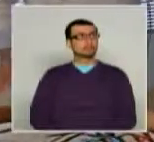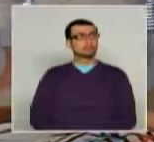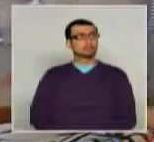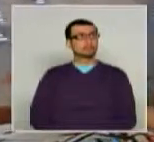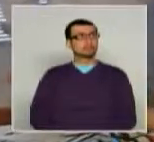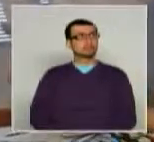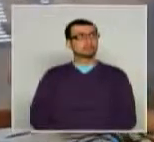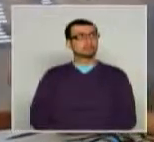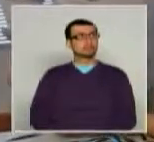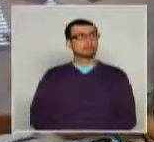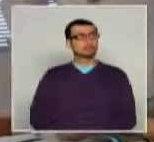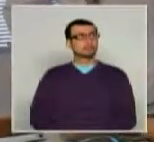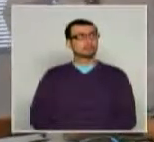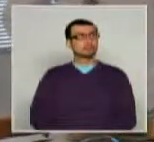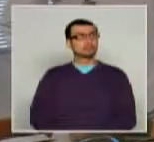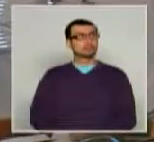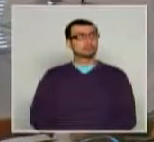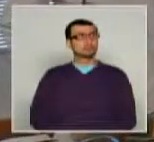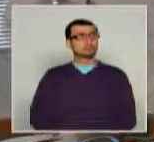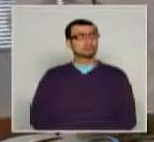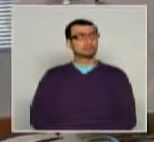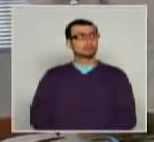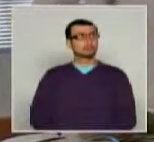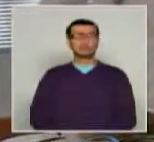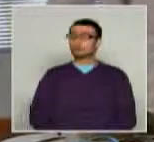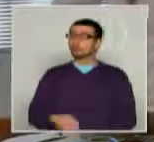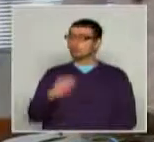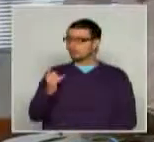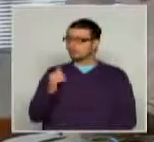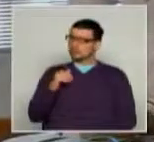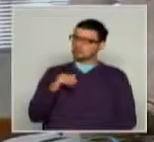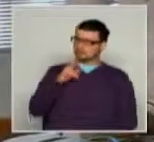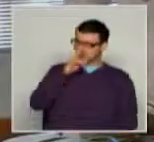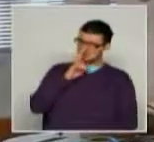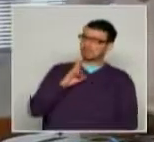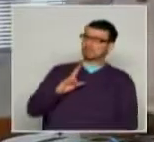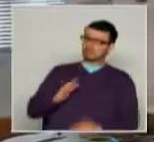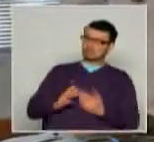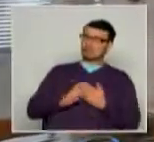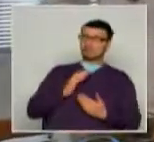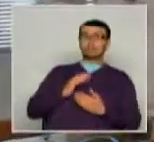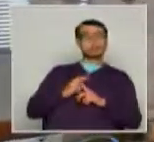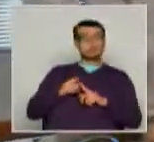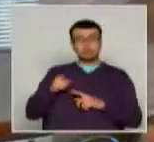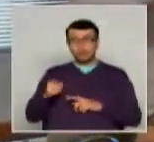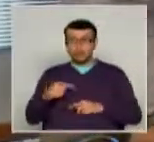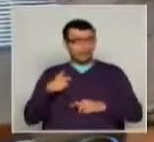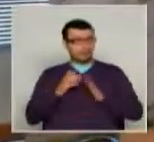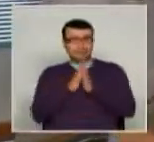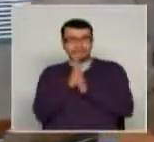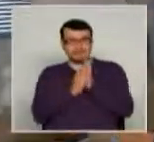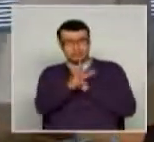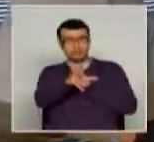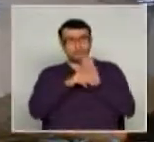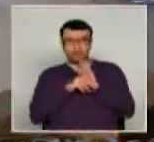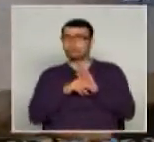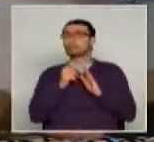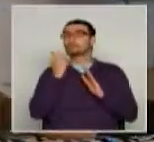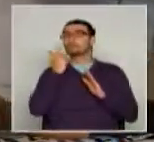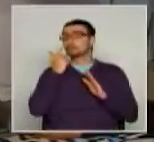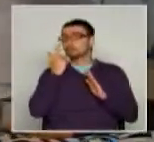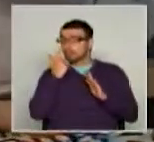Lo hace tan práctico que parece ser fácil, pero para hacer esto, obviamente hay una serie